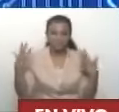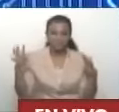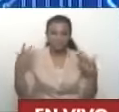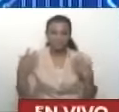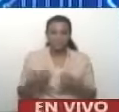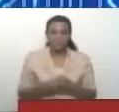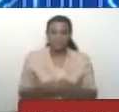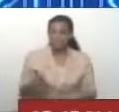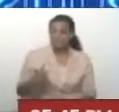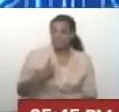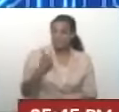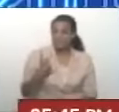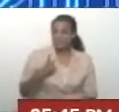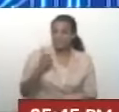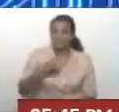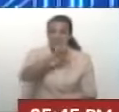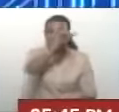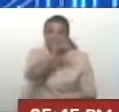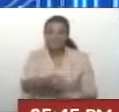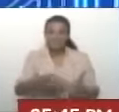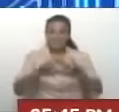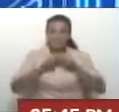Bien elegante, Yelitze.